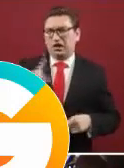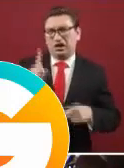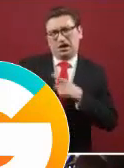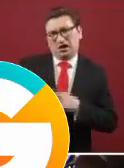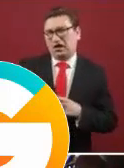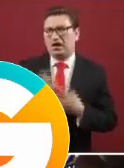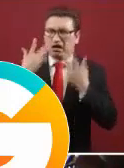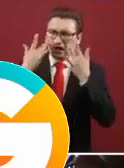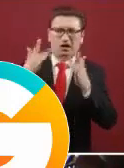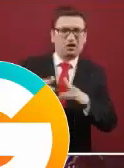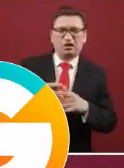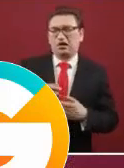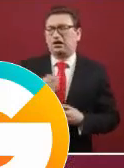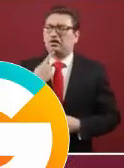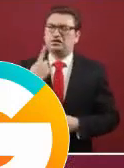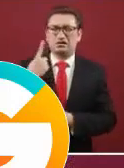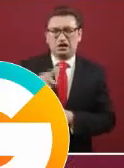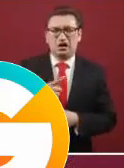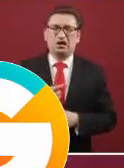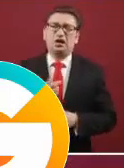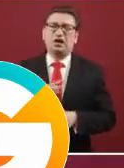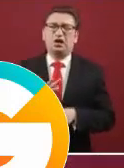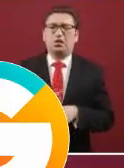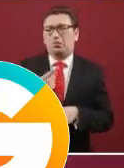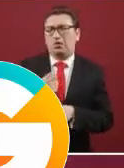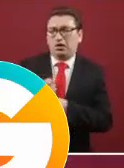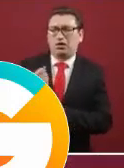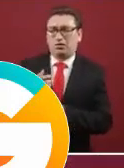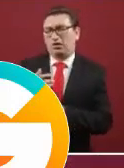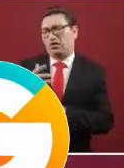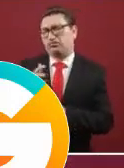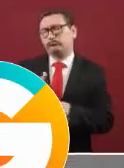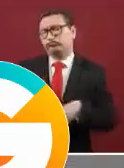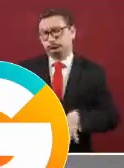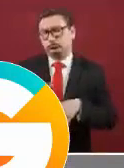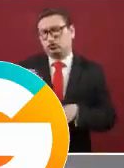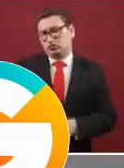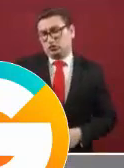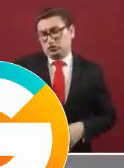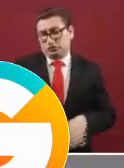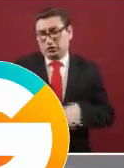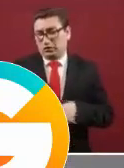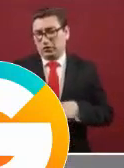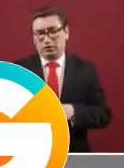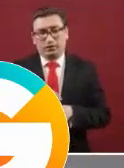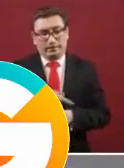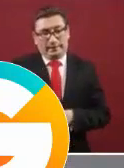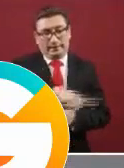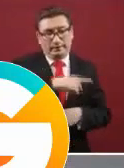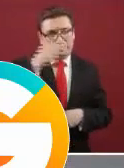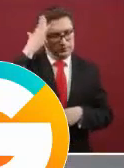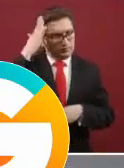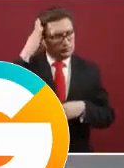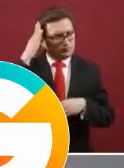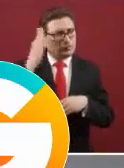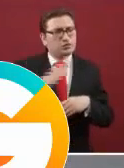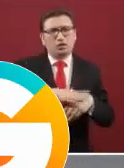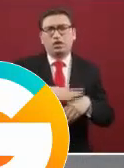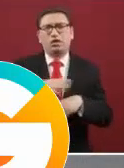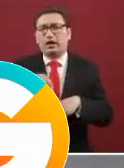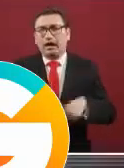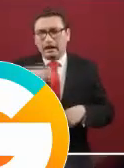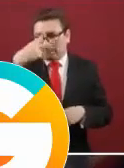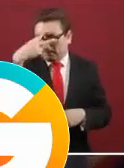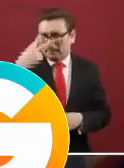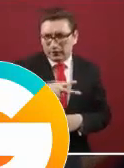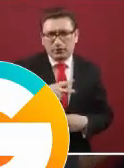sus inconformidades por las decisiones que está haciendo su gobierno. Estos líderes o incitadores viven en México, presidente,